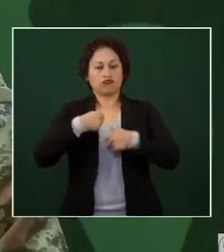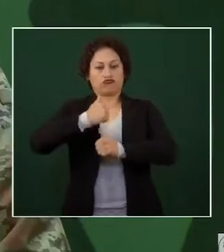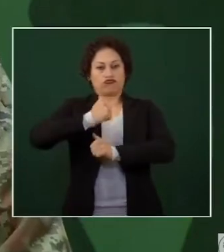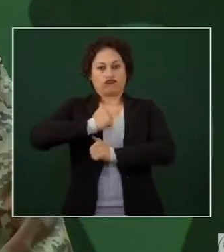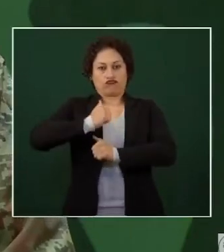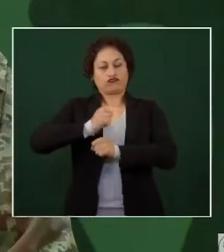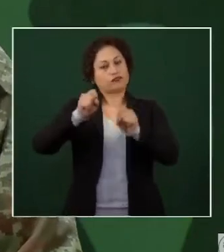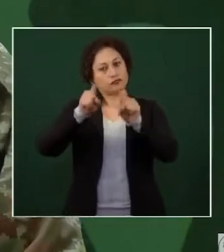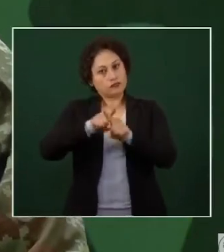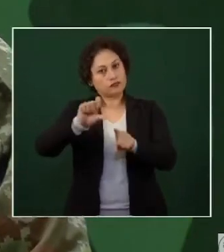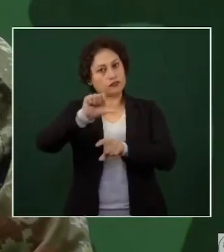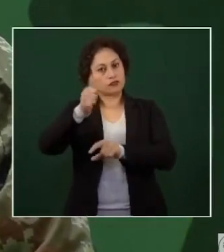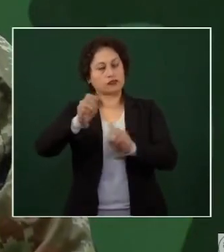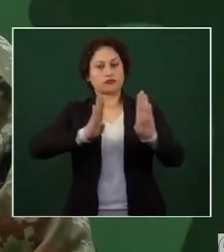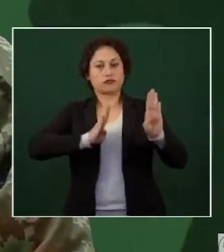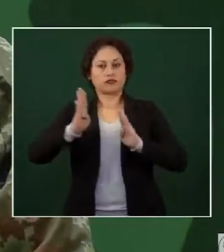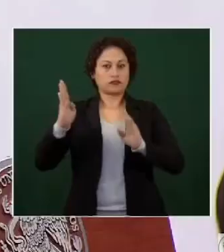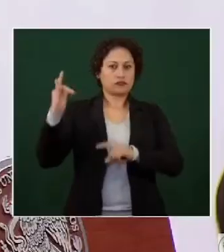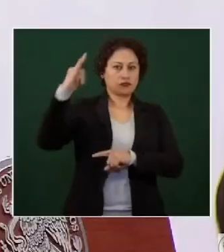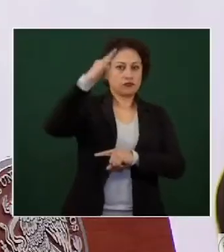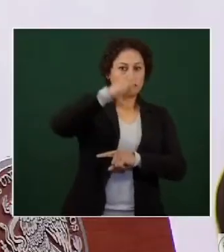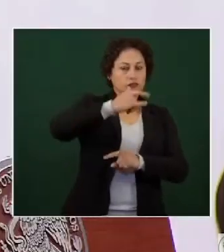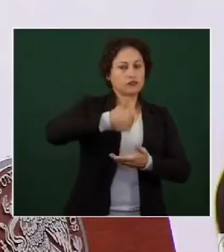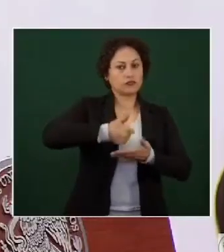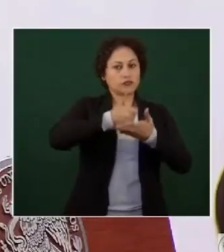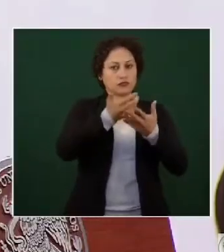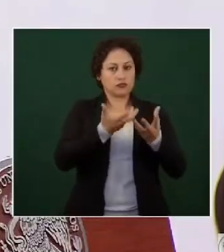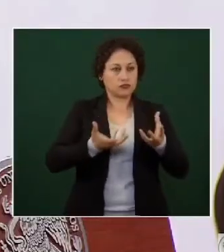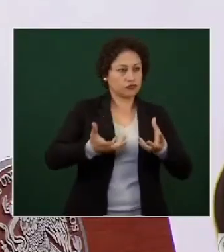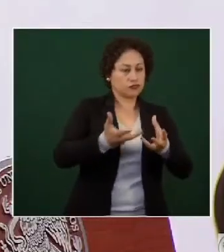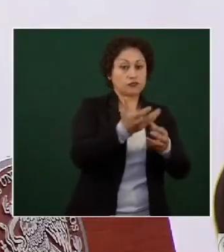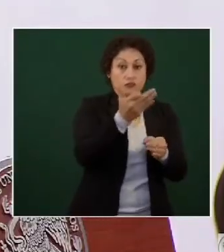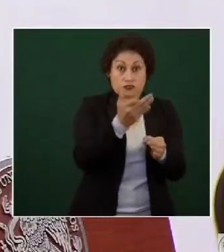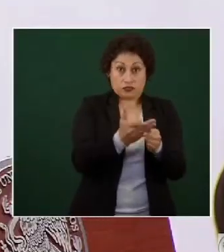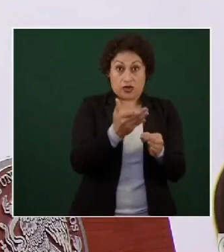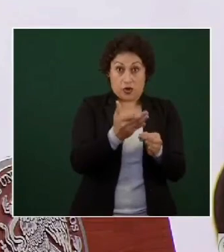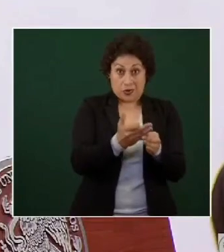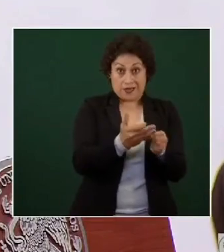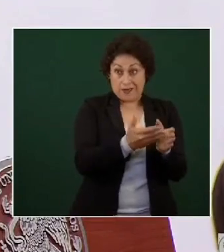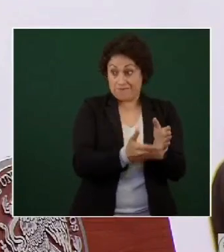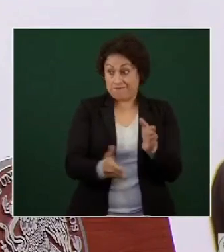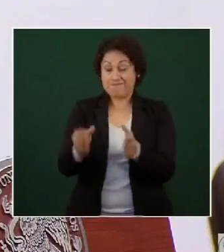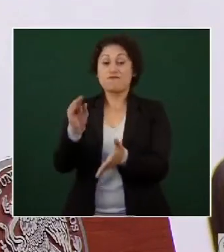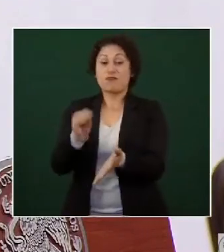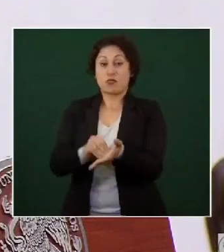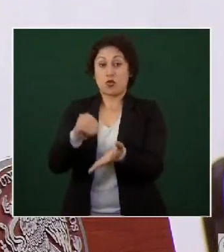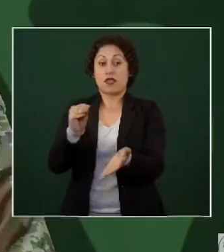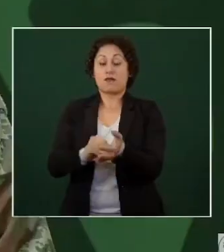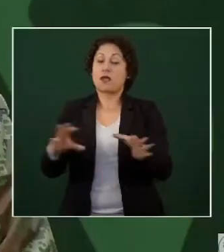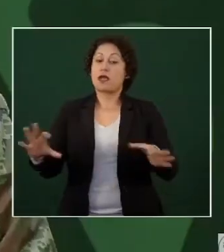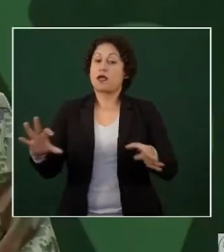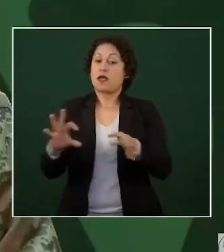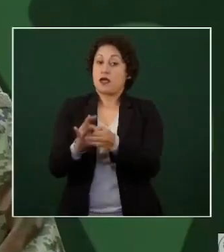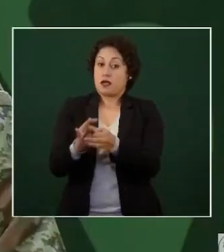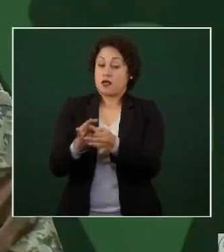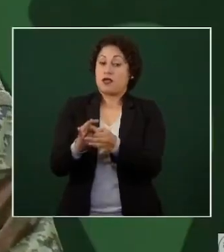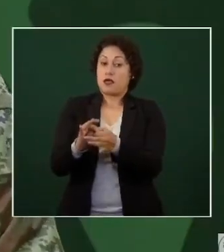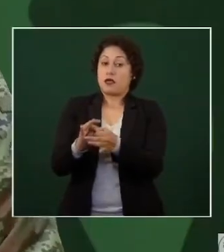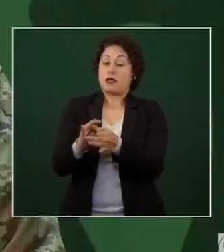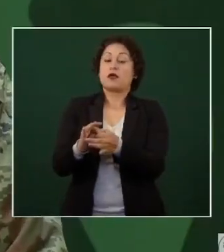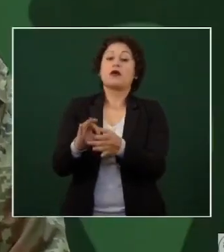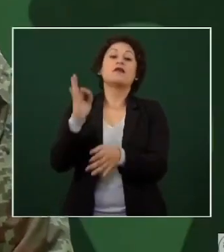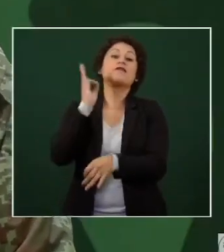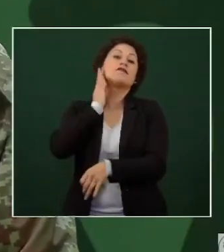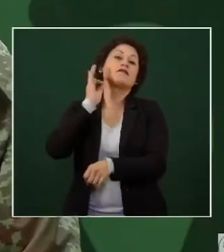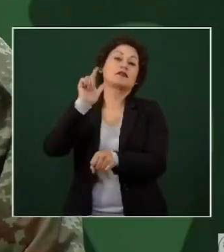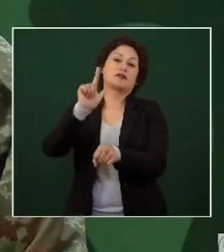aéreo. Continúa la actividad, se está desarrollando en coordinación con la Fiscalía General